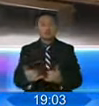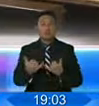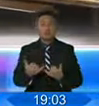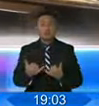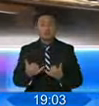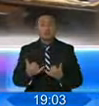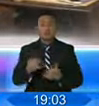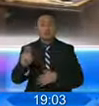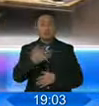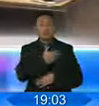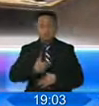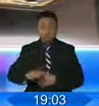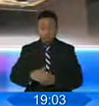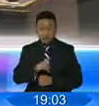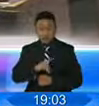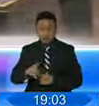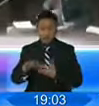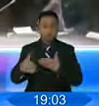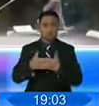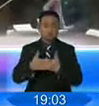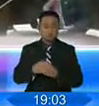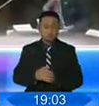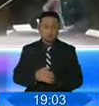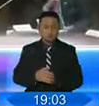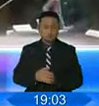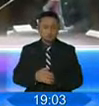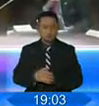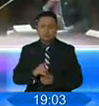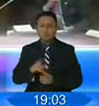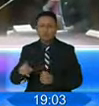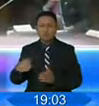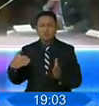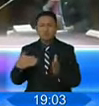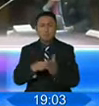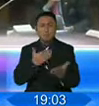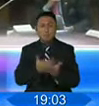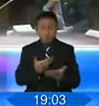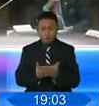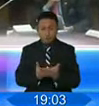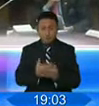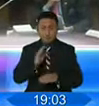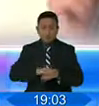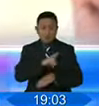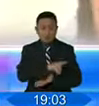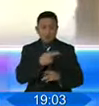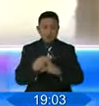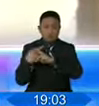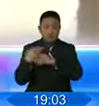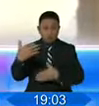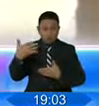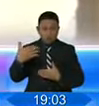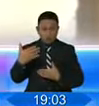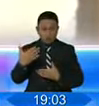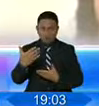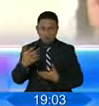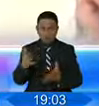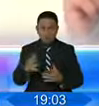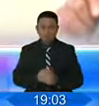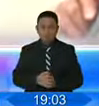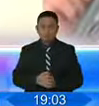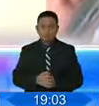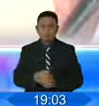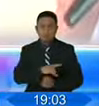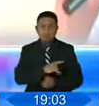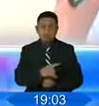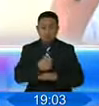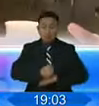al vicepresidente, que la oposición no ha podido demostrar con pruebas la supuesta responsabilidad política de Jorge Glass. Que haber estado al frente